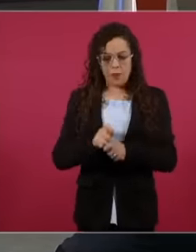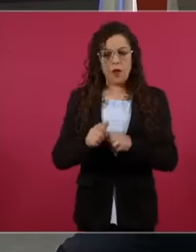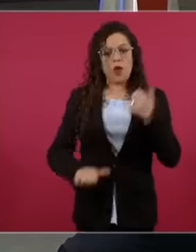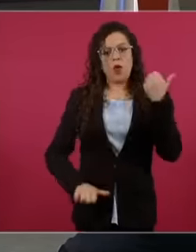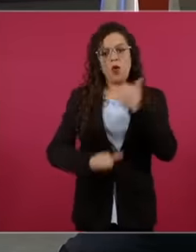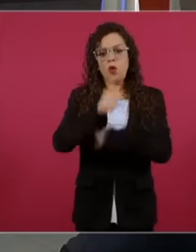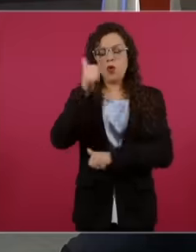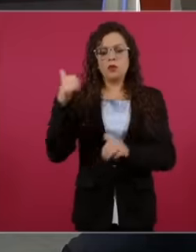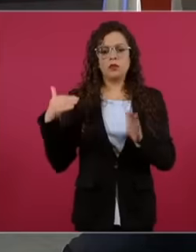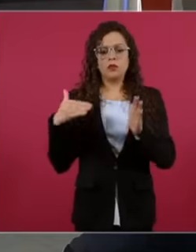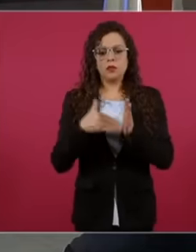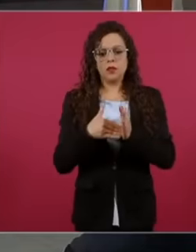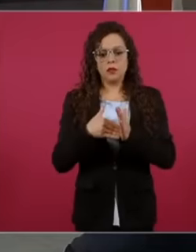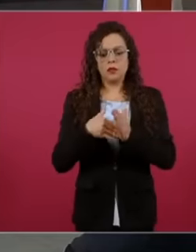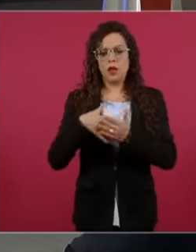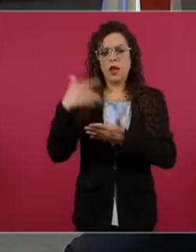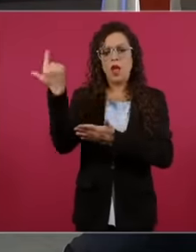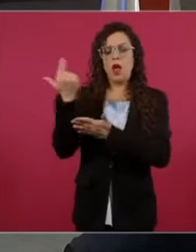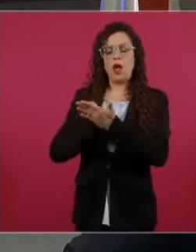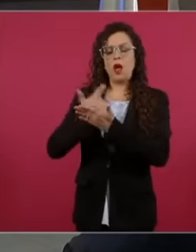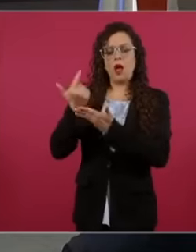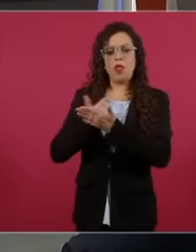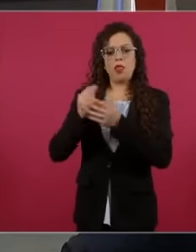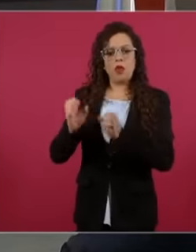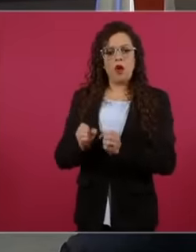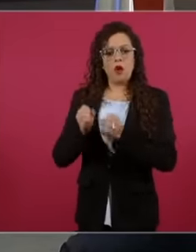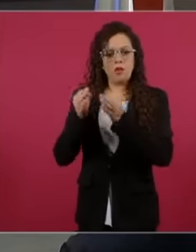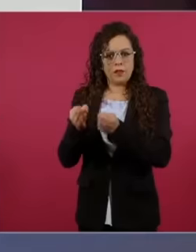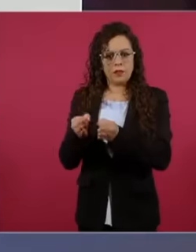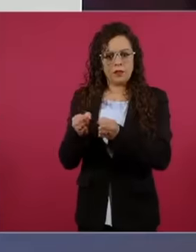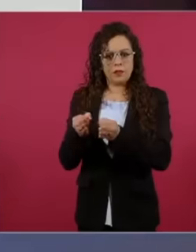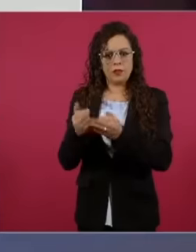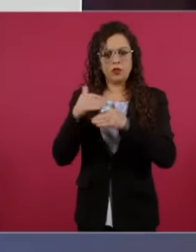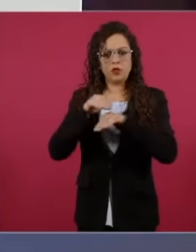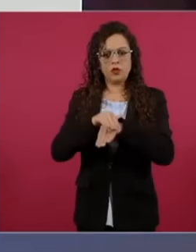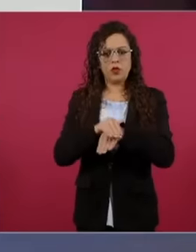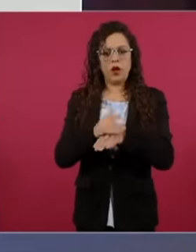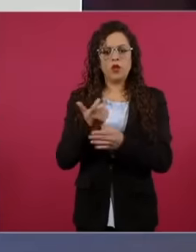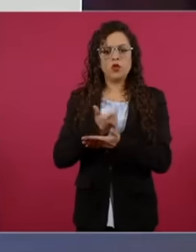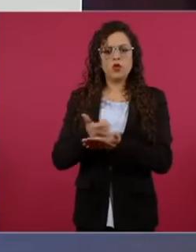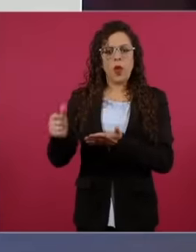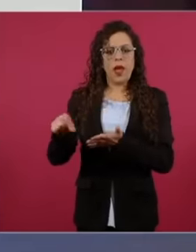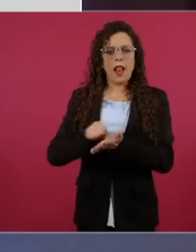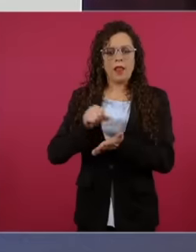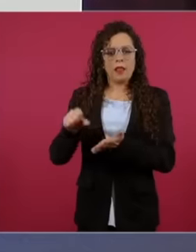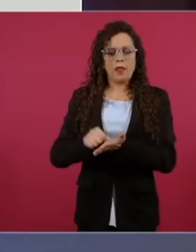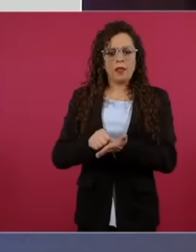Un despacho contable legal y de manejo de nóminas,